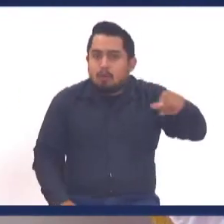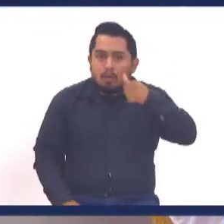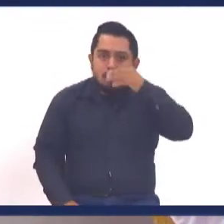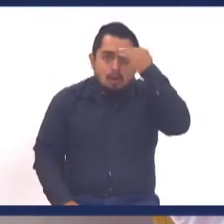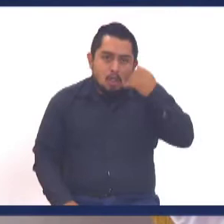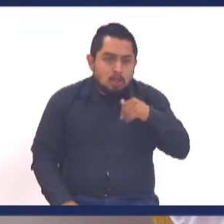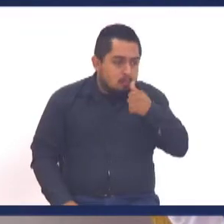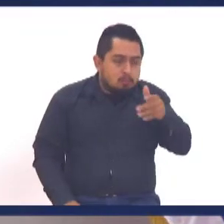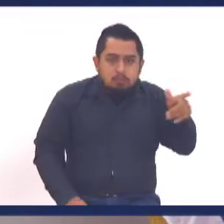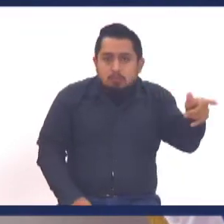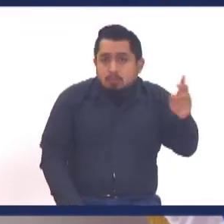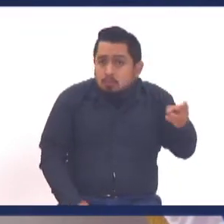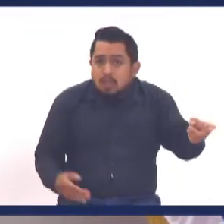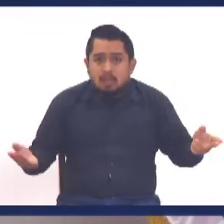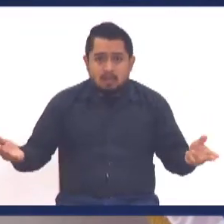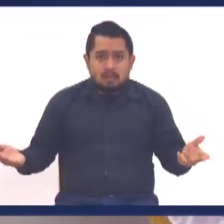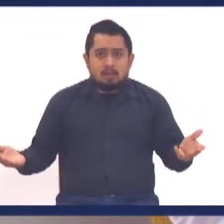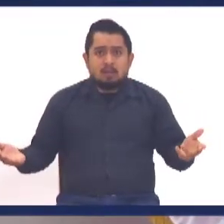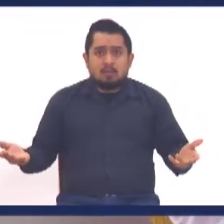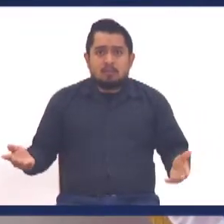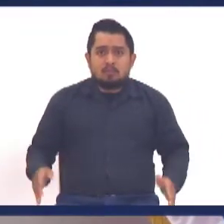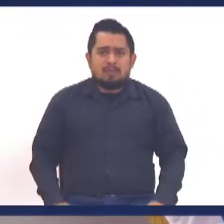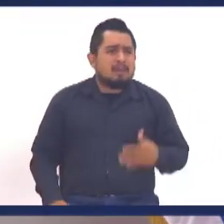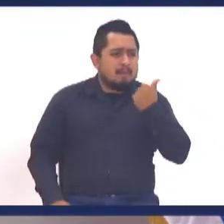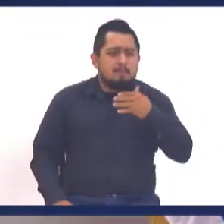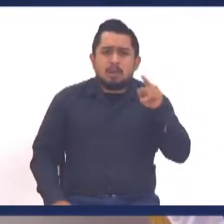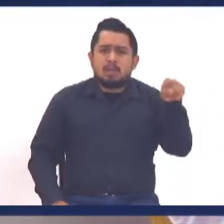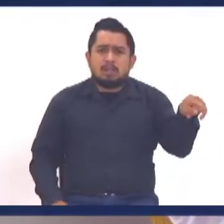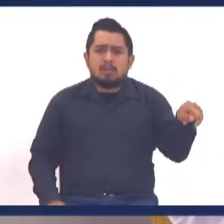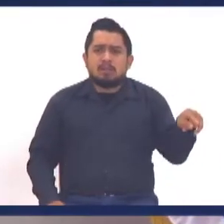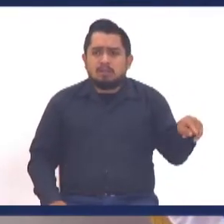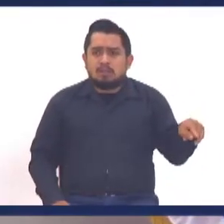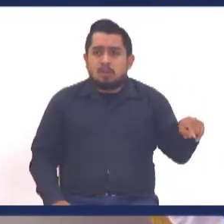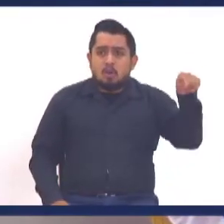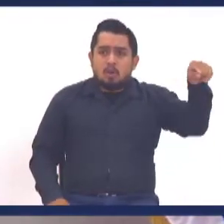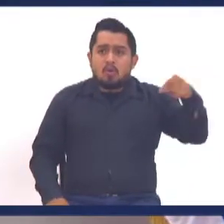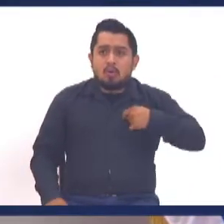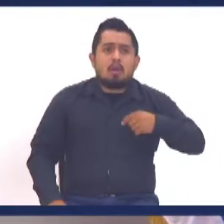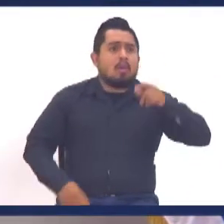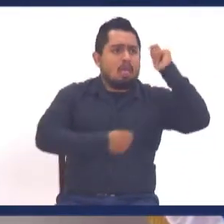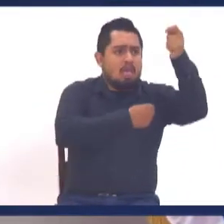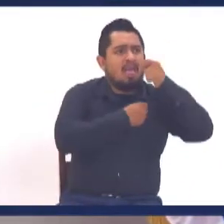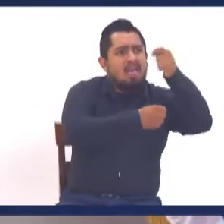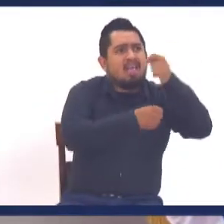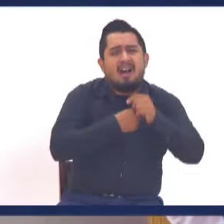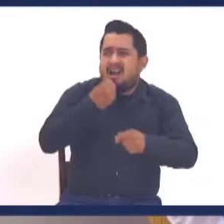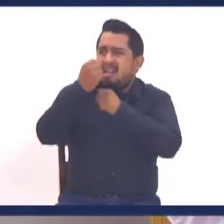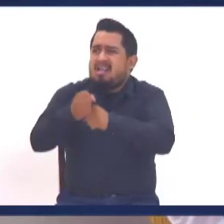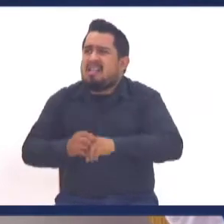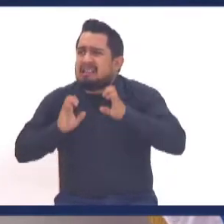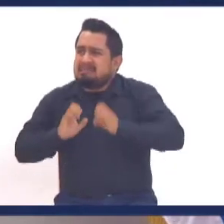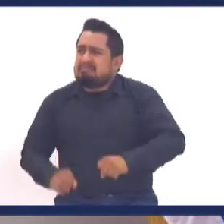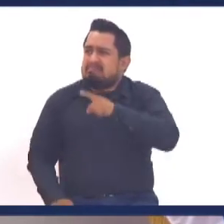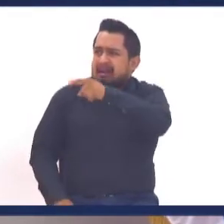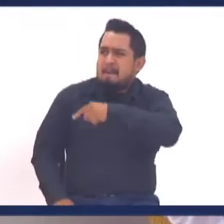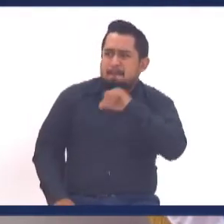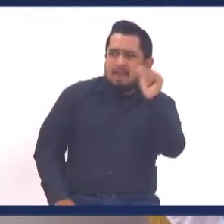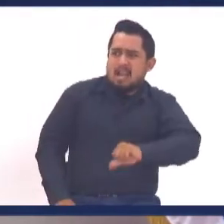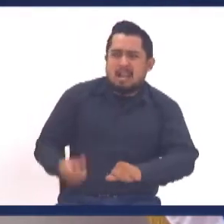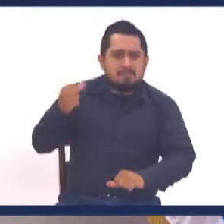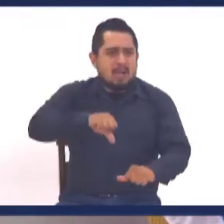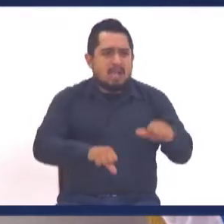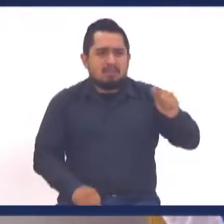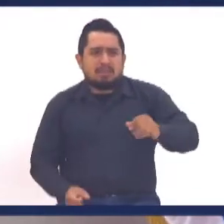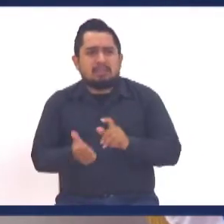borrachos y que sucedió hoy están protestando que el sistema que el presidente que que no